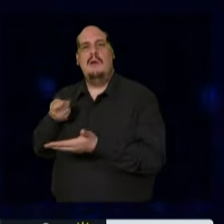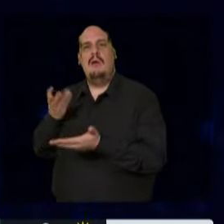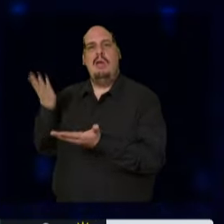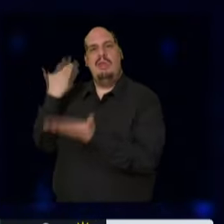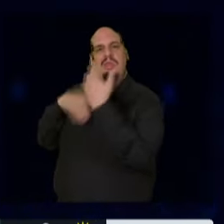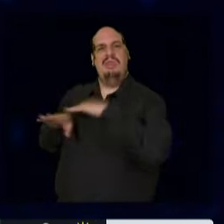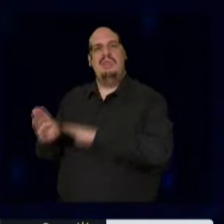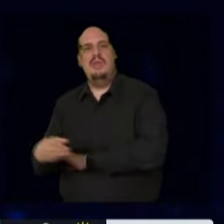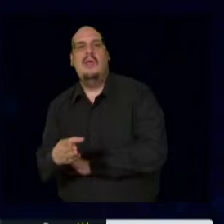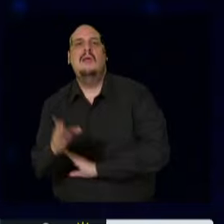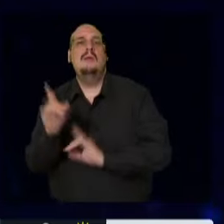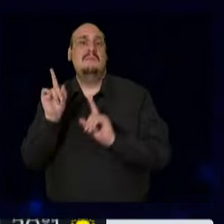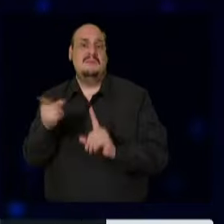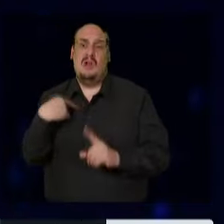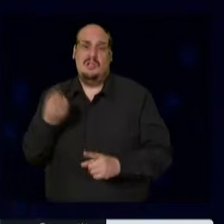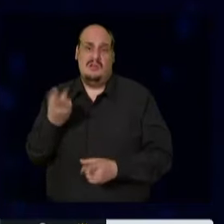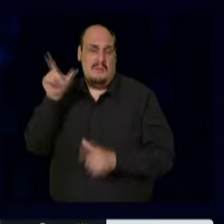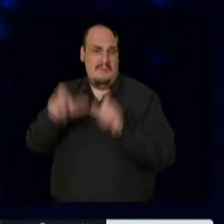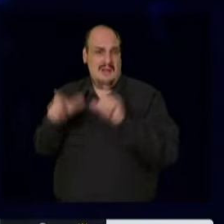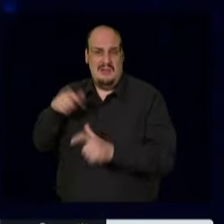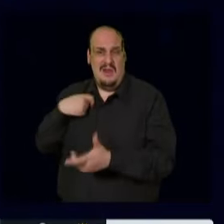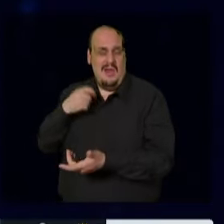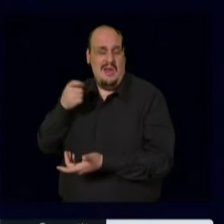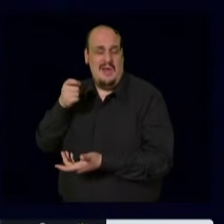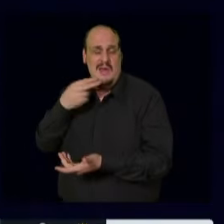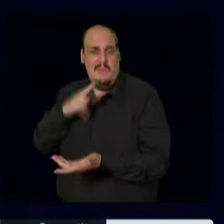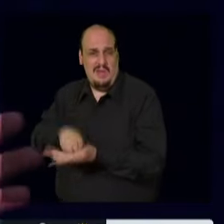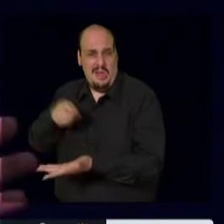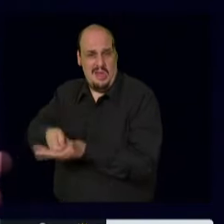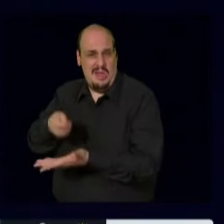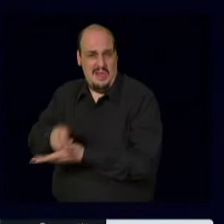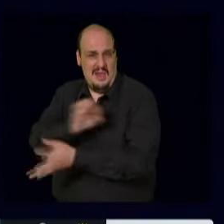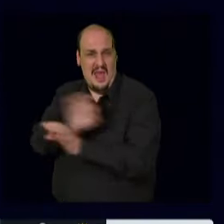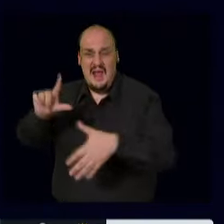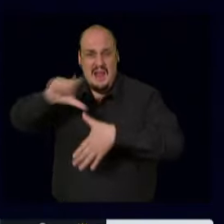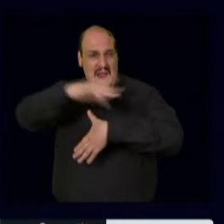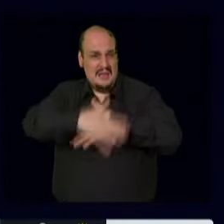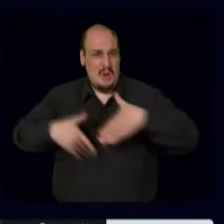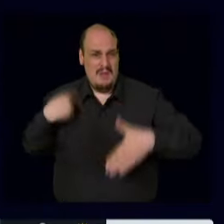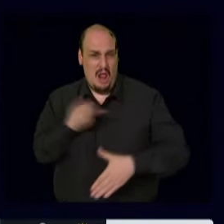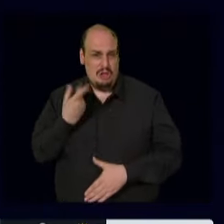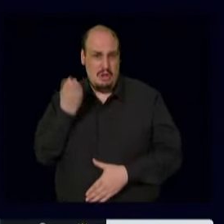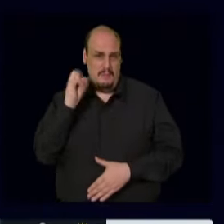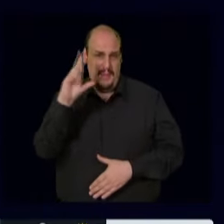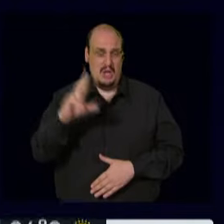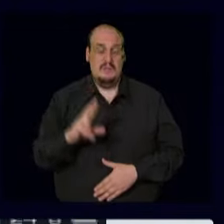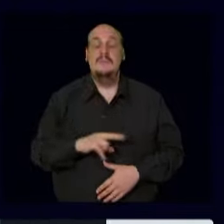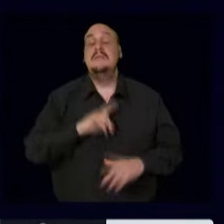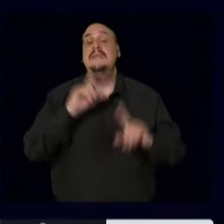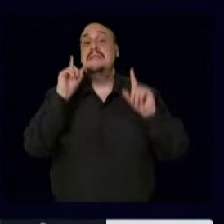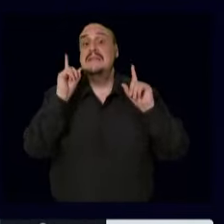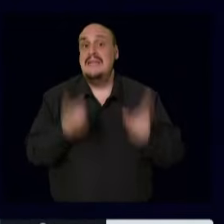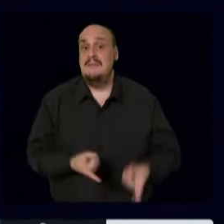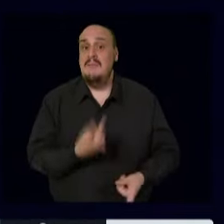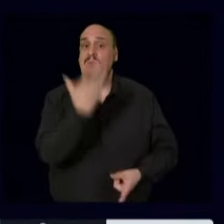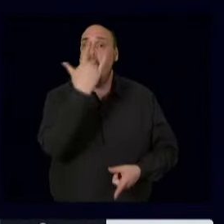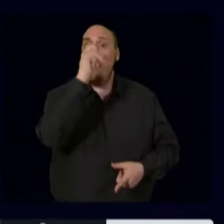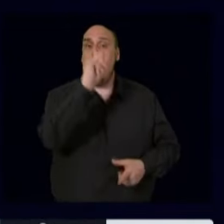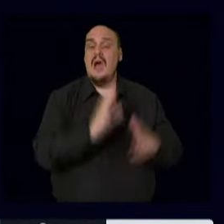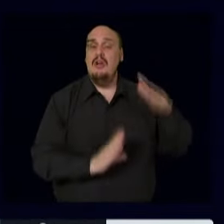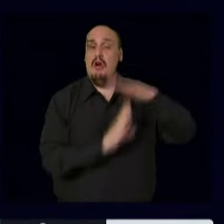de evasión más grande que en Latinoamérica. Y lo demás es tener un banco central que custodie el valor